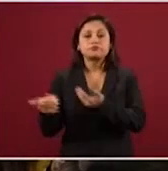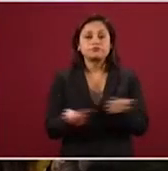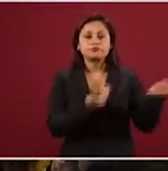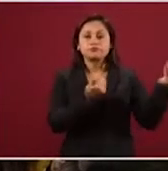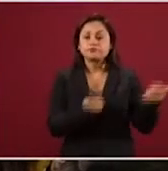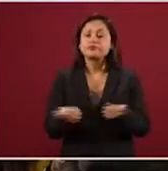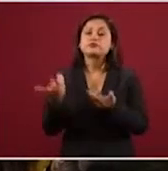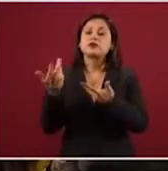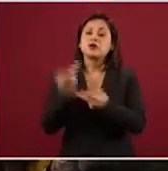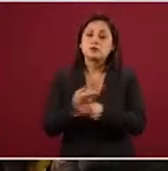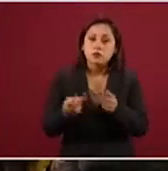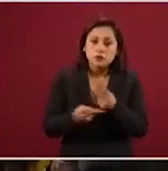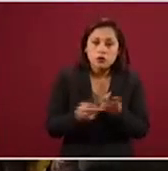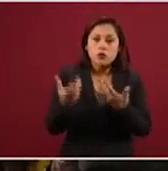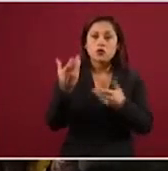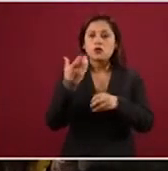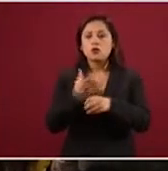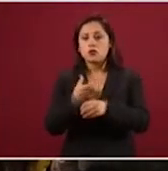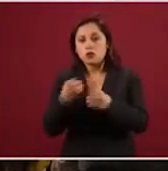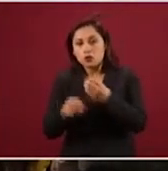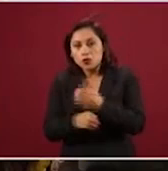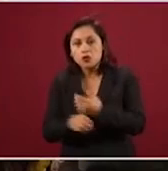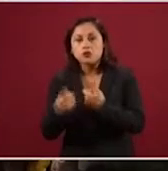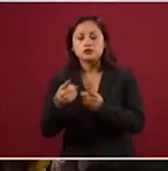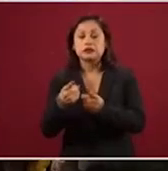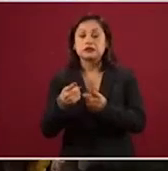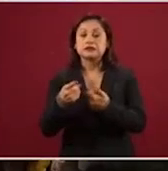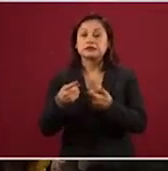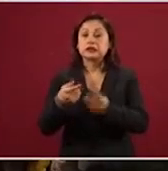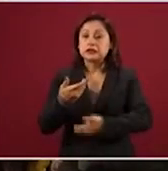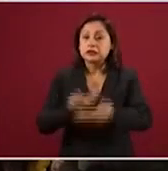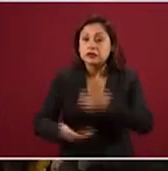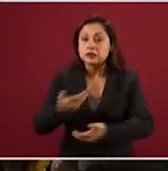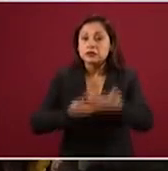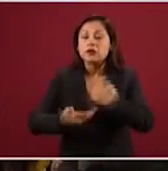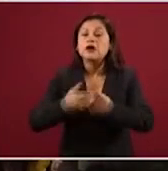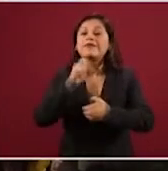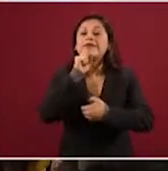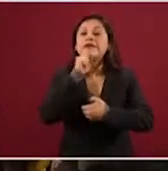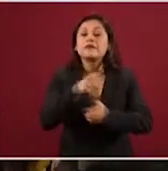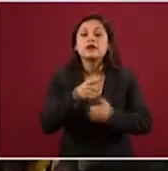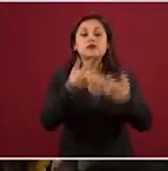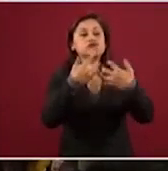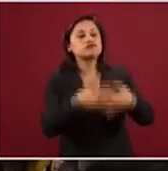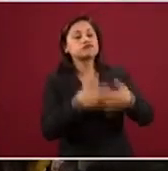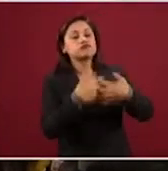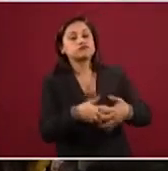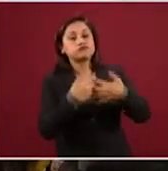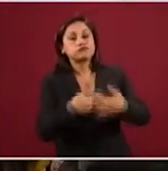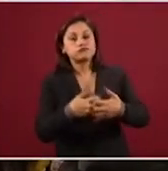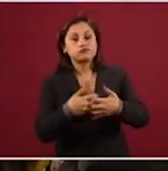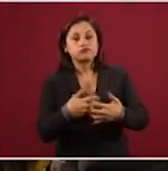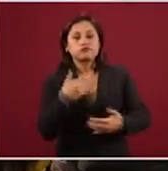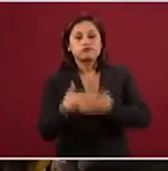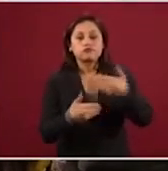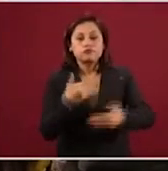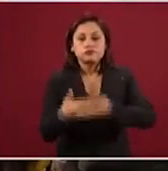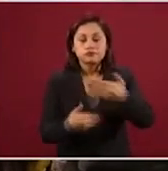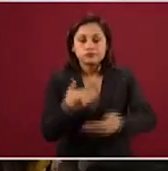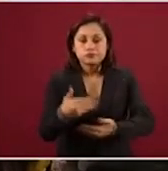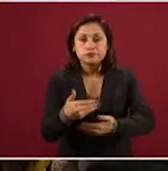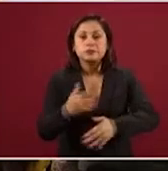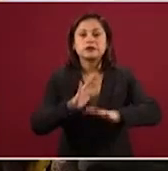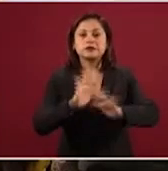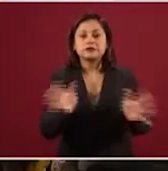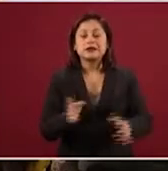no solamente se trata de comercio, se trata de una integración productiva, que los procesos ya se localizan